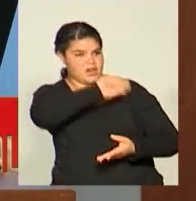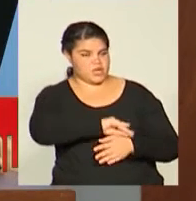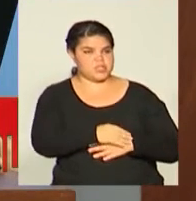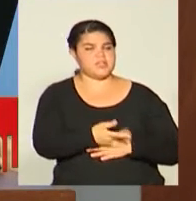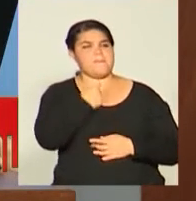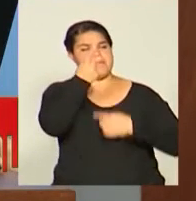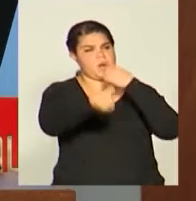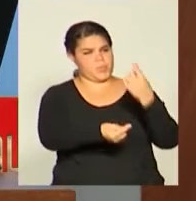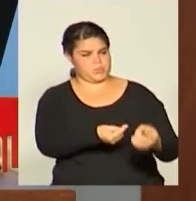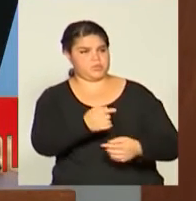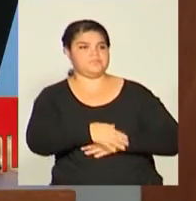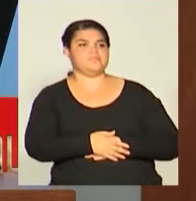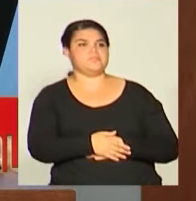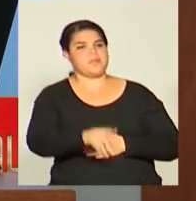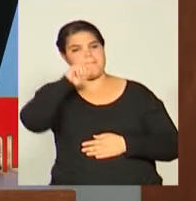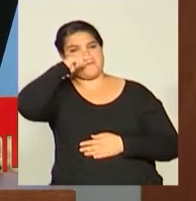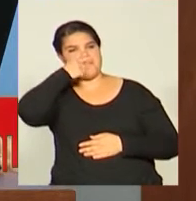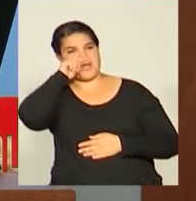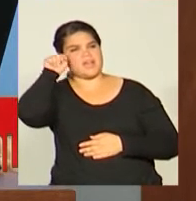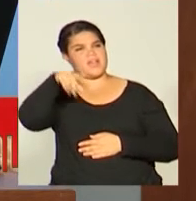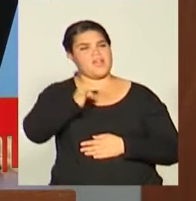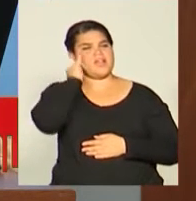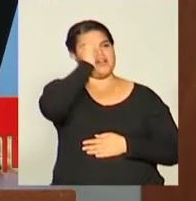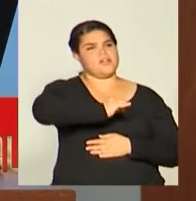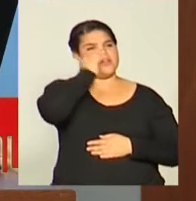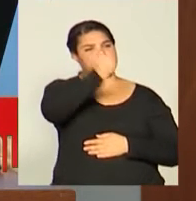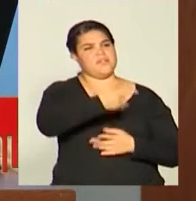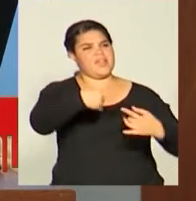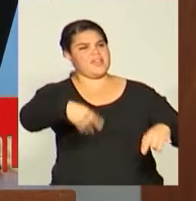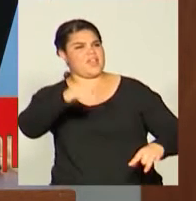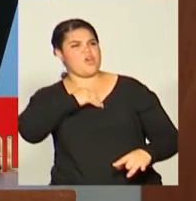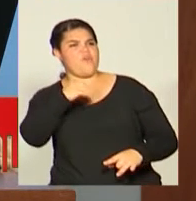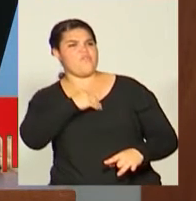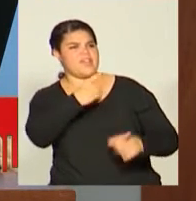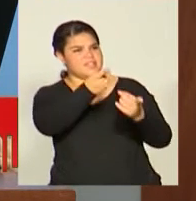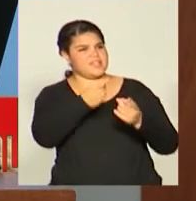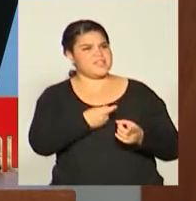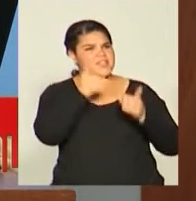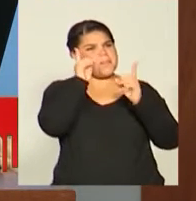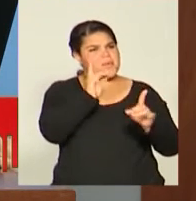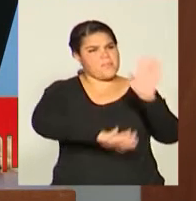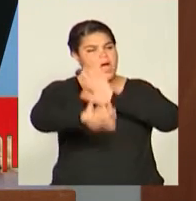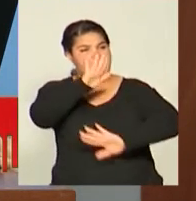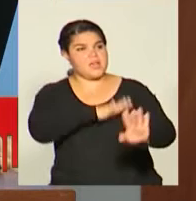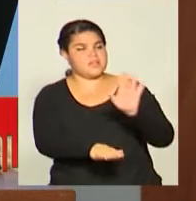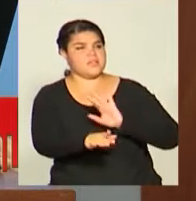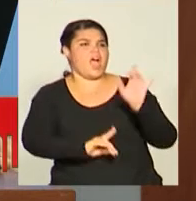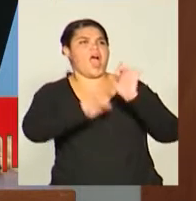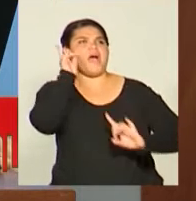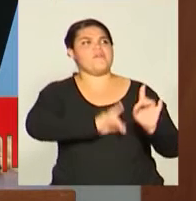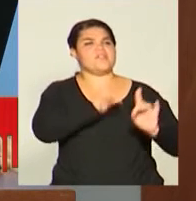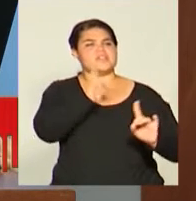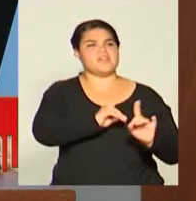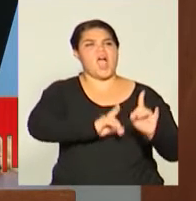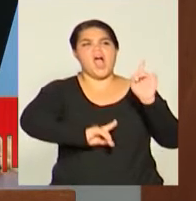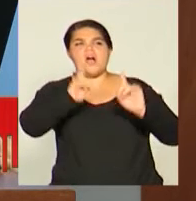ha hablado Macri durante la campaña con respecto a la necesidad de generar confianza para poder generar todo esto. He escuchado a muchos analistas en